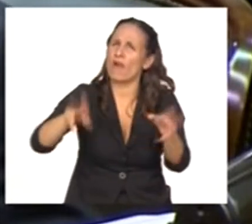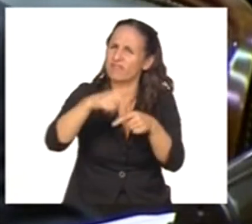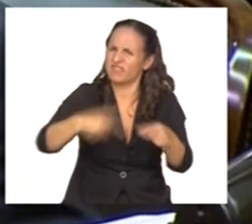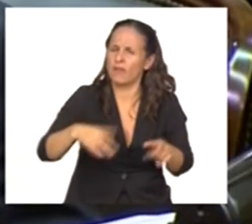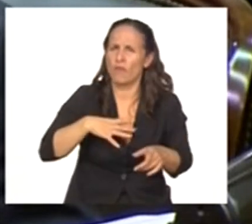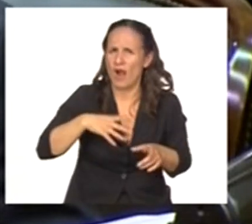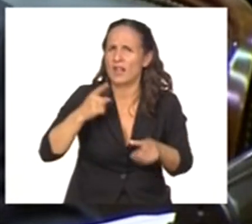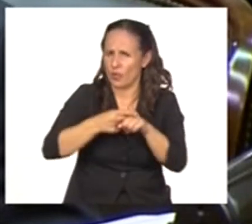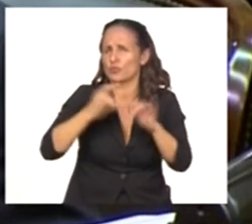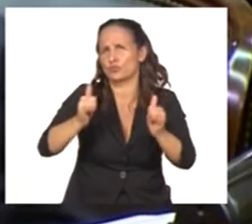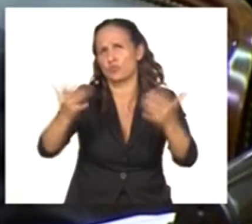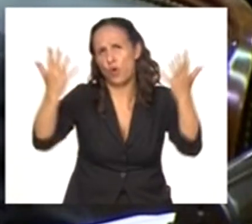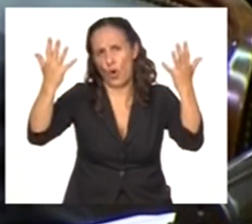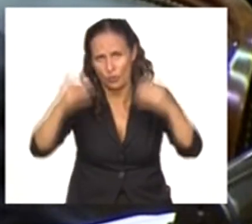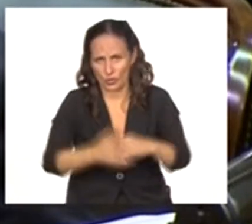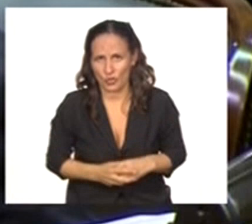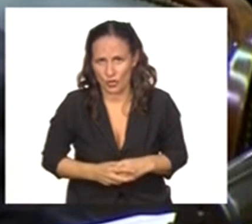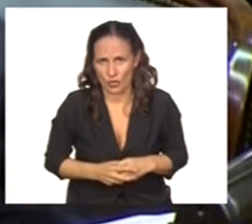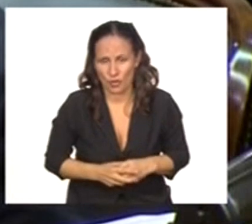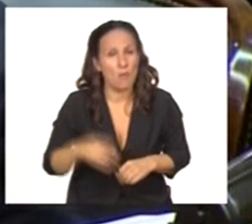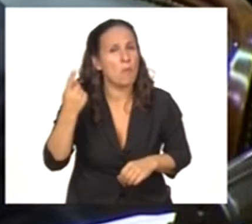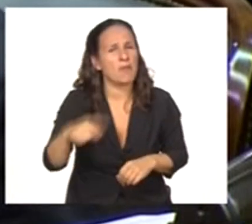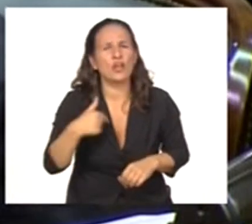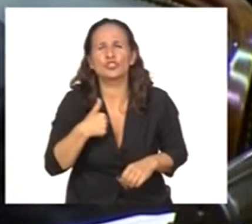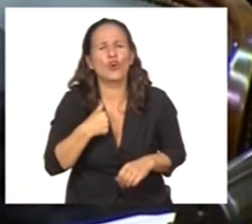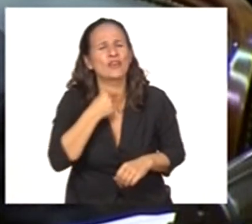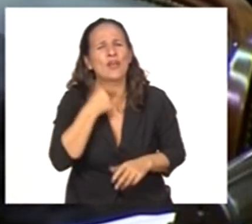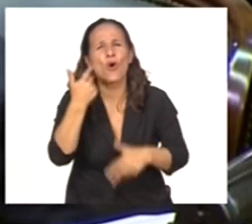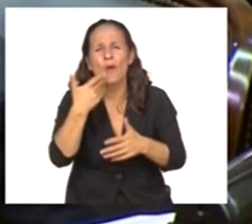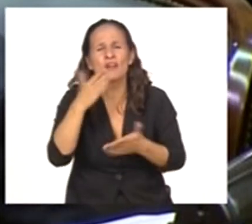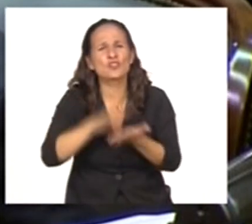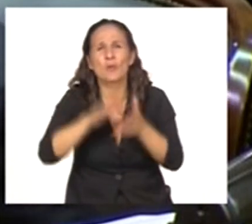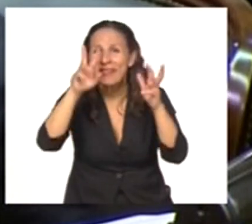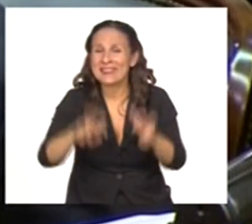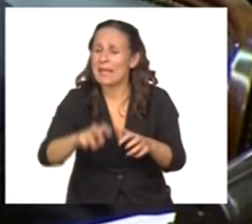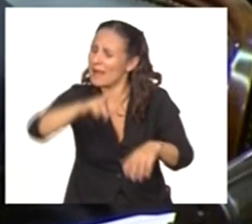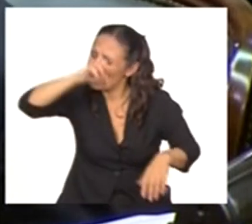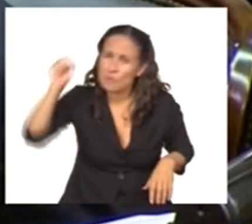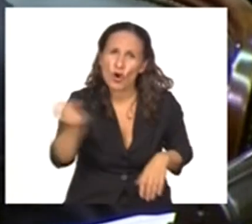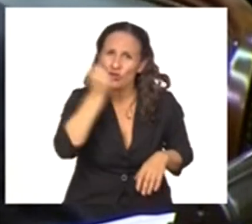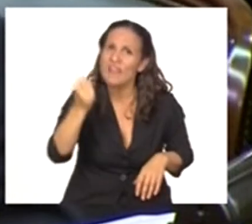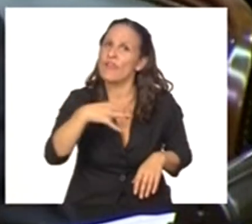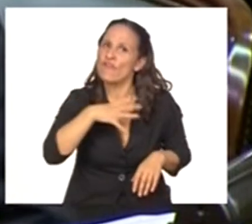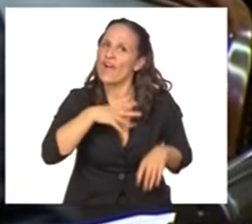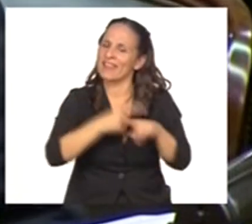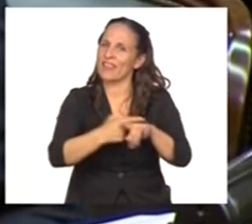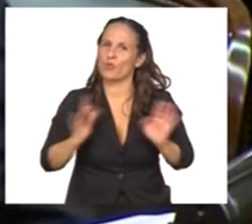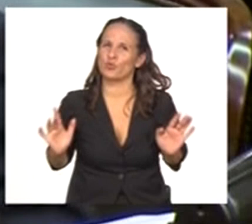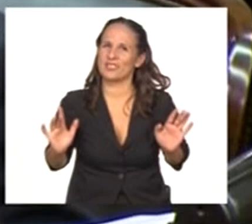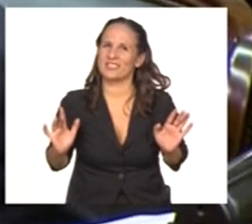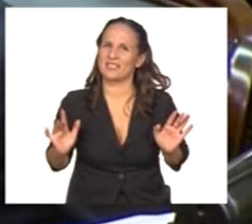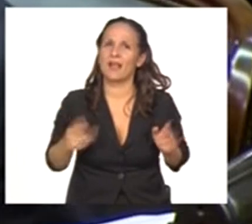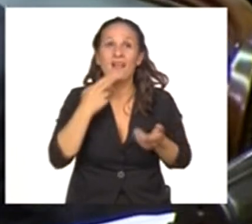muchísimas. Pero acá quiero referir al tema central que me parece que nadie lo discutió. No existen